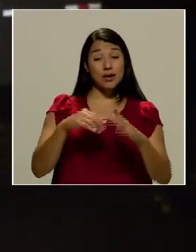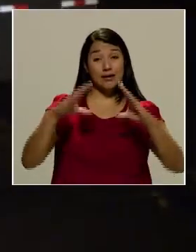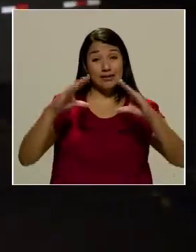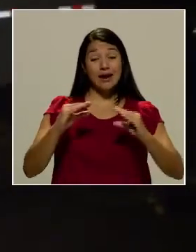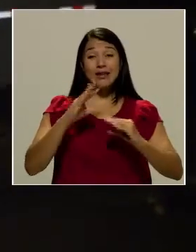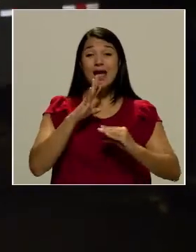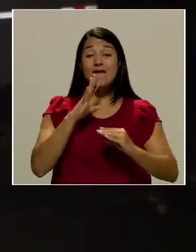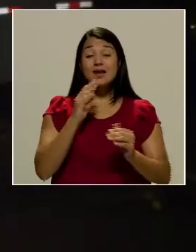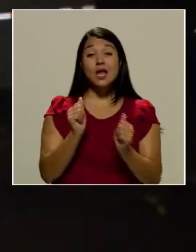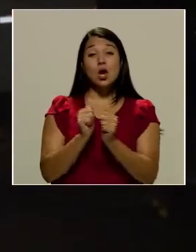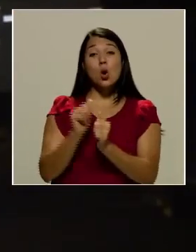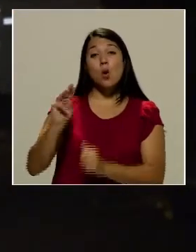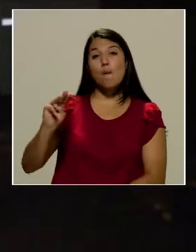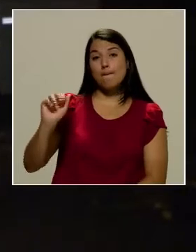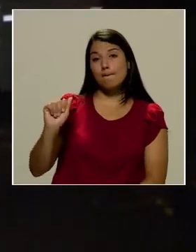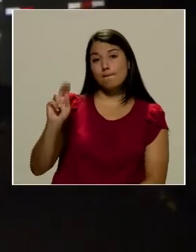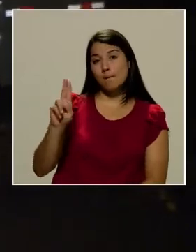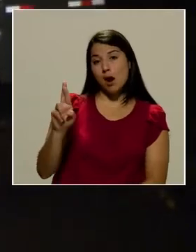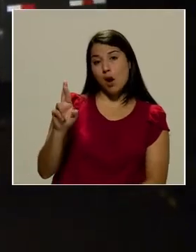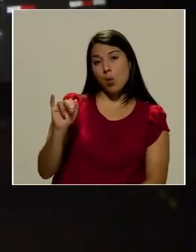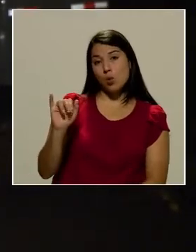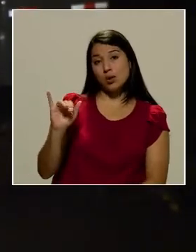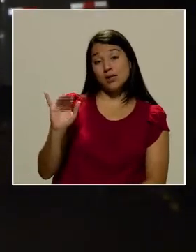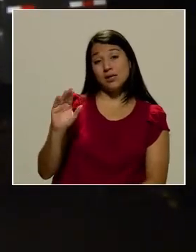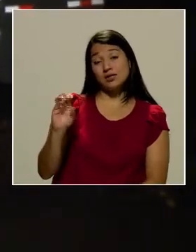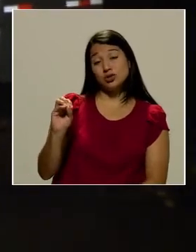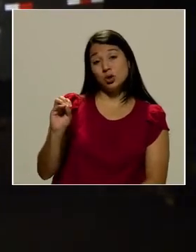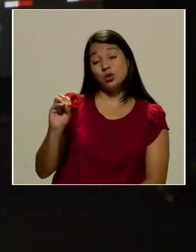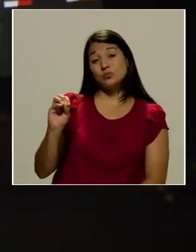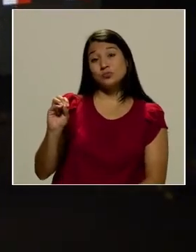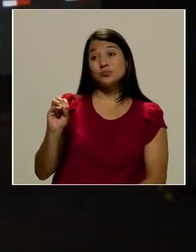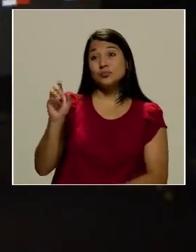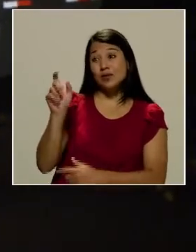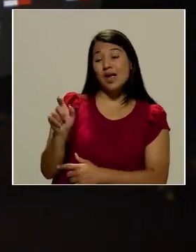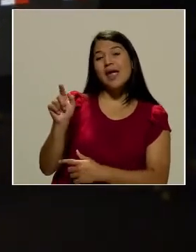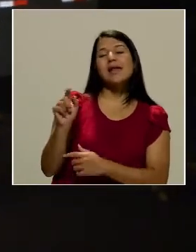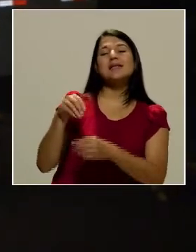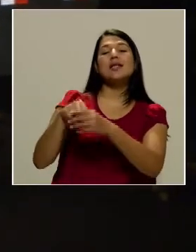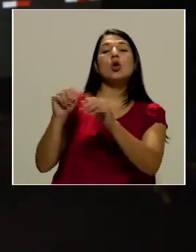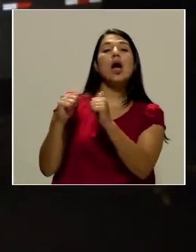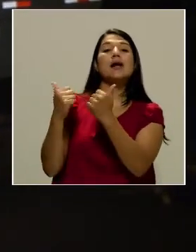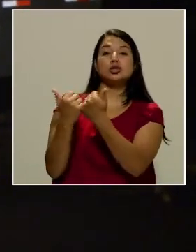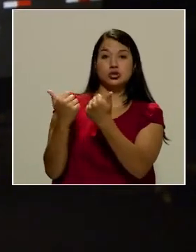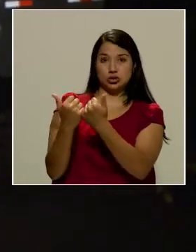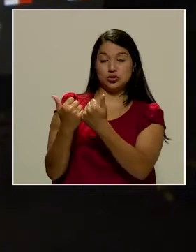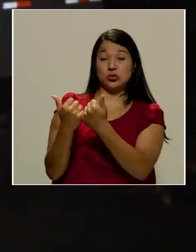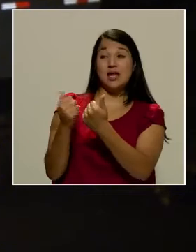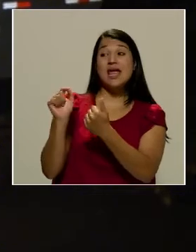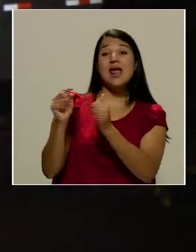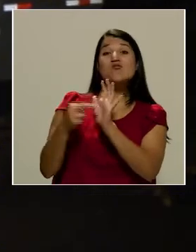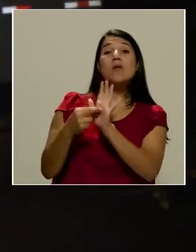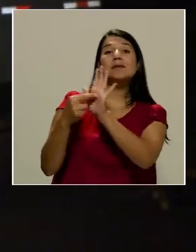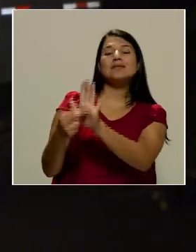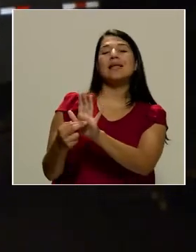Mauricio González, quien es de la Asociación de Pescadores de Palangre y también uno de los representantes acá del